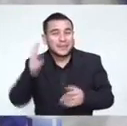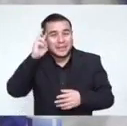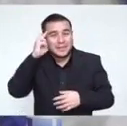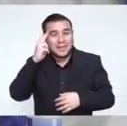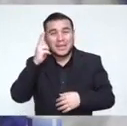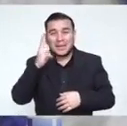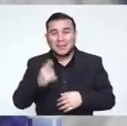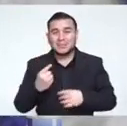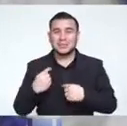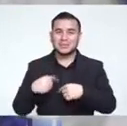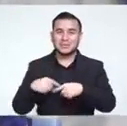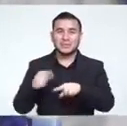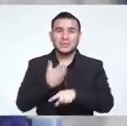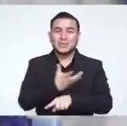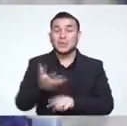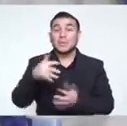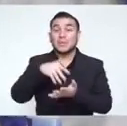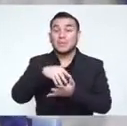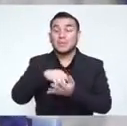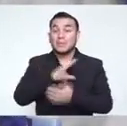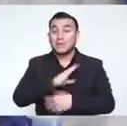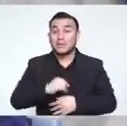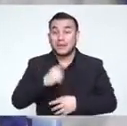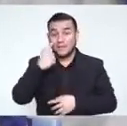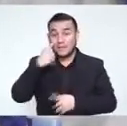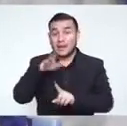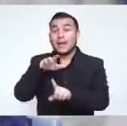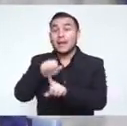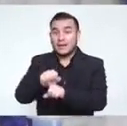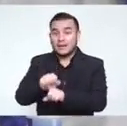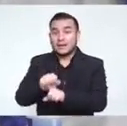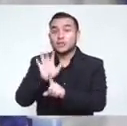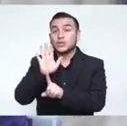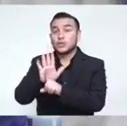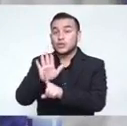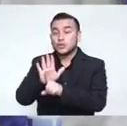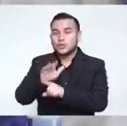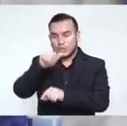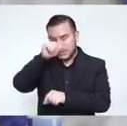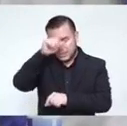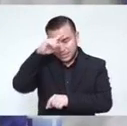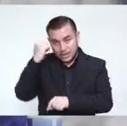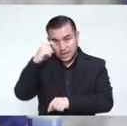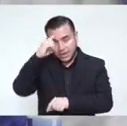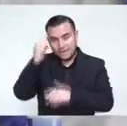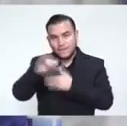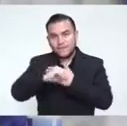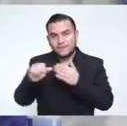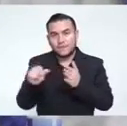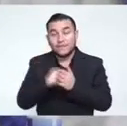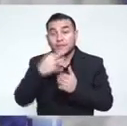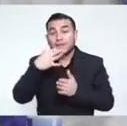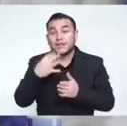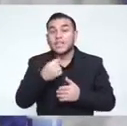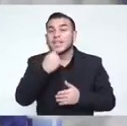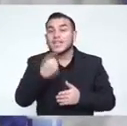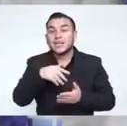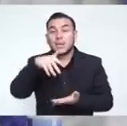y bueno, será el pueblo salvadoreño el que se fije en esas cosas, pues. Y que al final es el pueblo el que va a